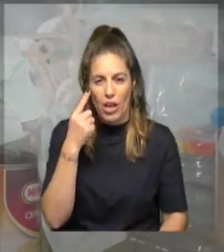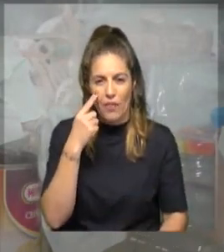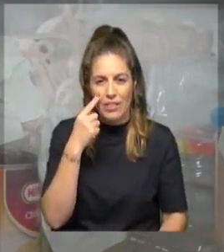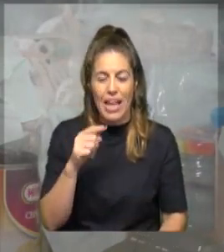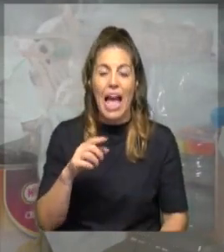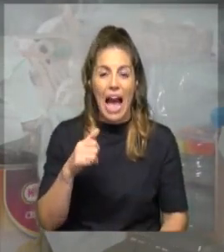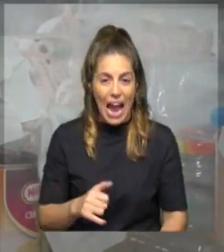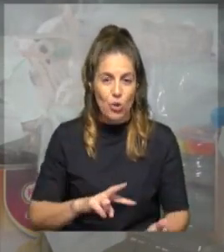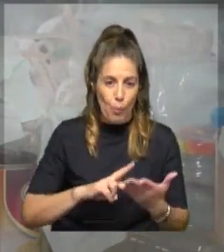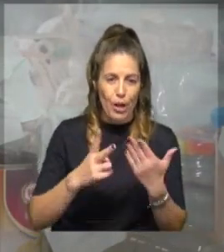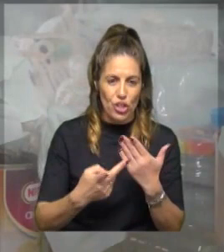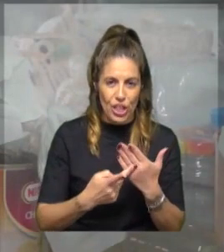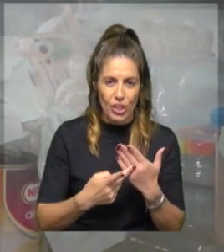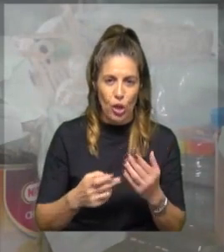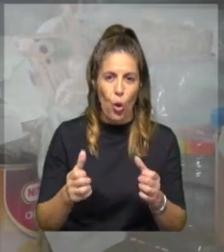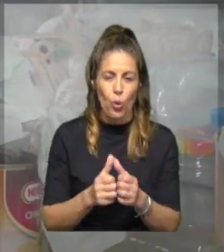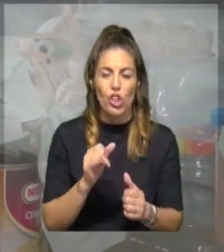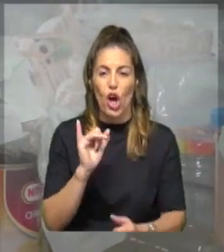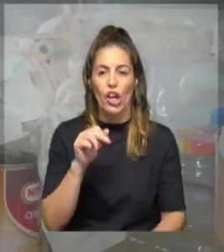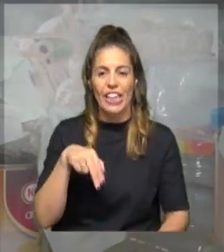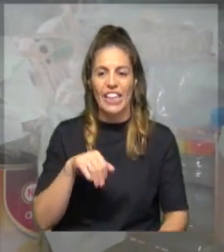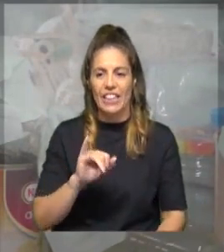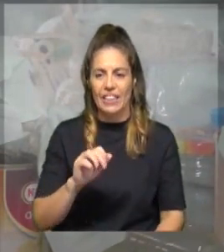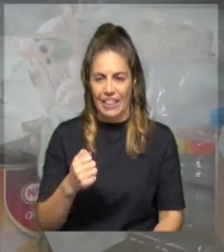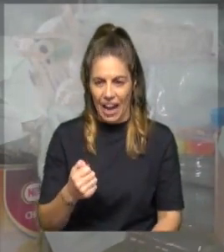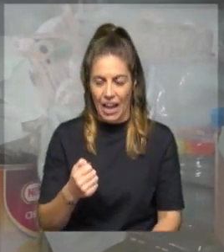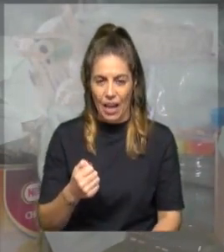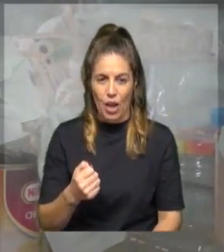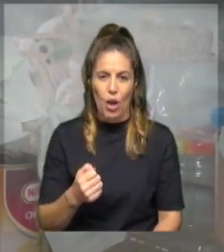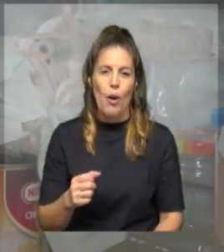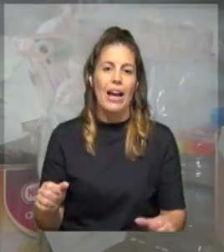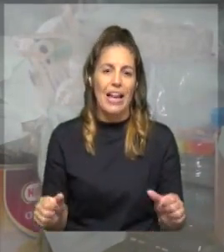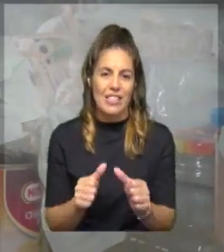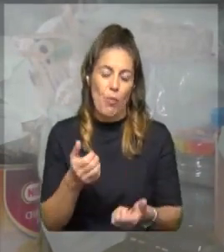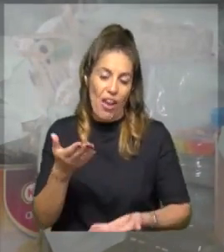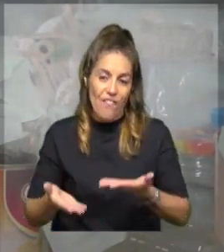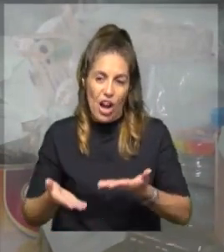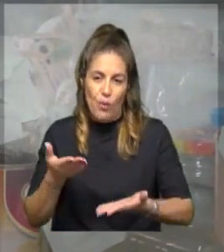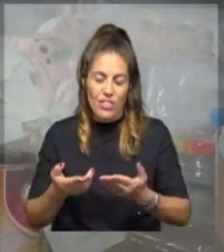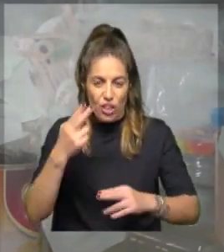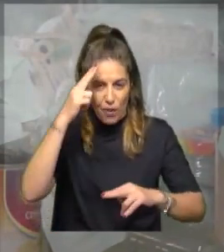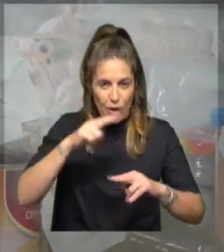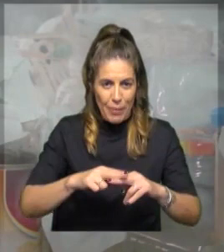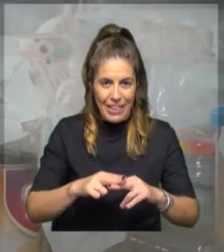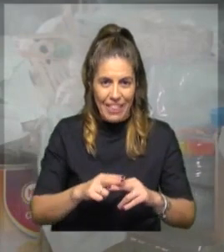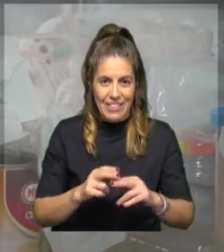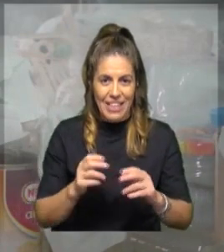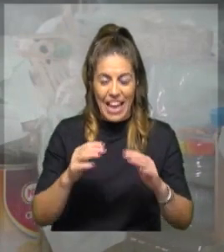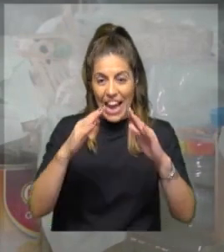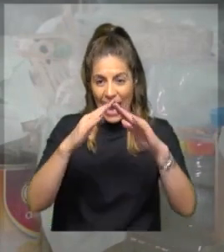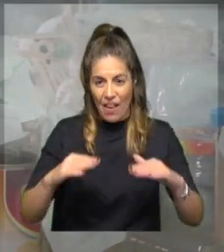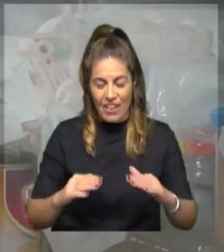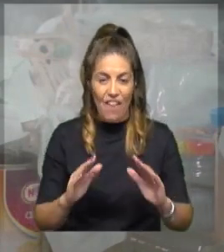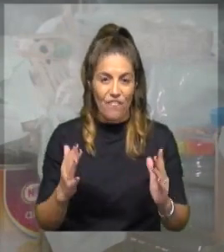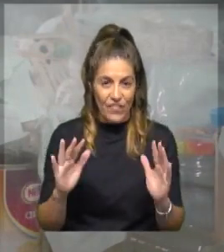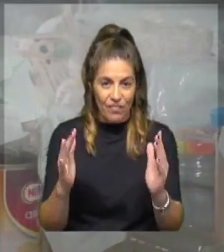un proyecto junto con En Línea, en donde por un lado hacemos la parte de evaluación de enfermedades de vivero y por otro lado hacemos